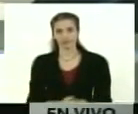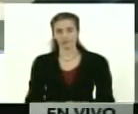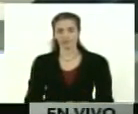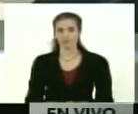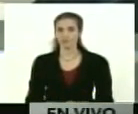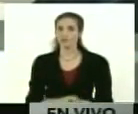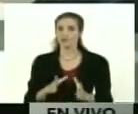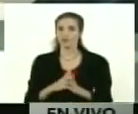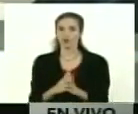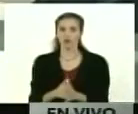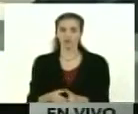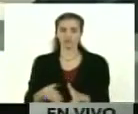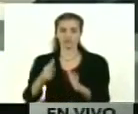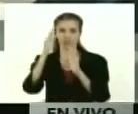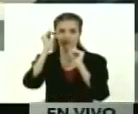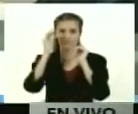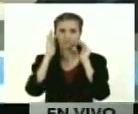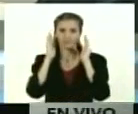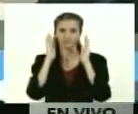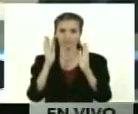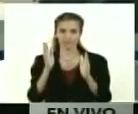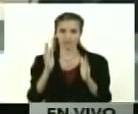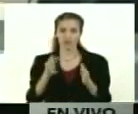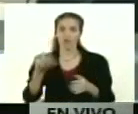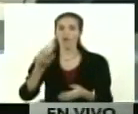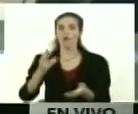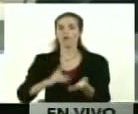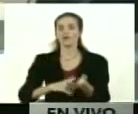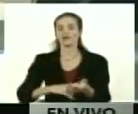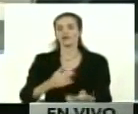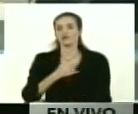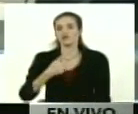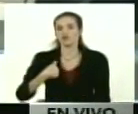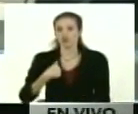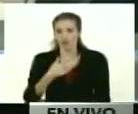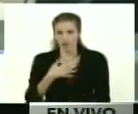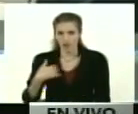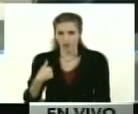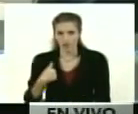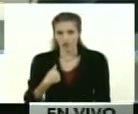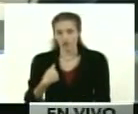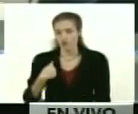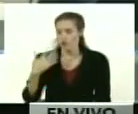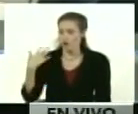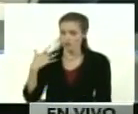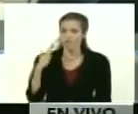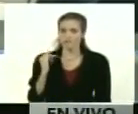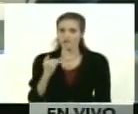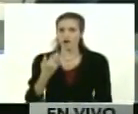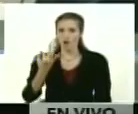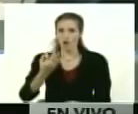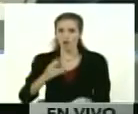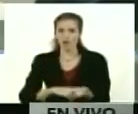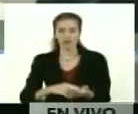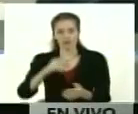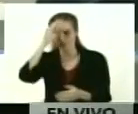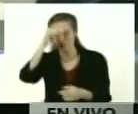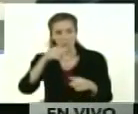Prendan todas las antenas. El original, algún día lo tuve y no sé dónde se